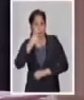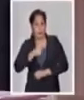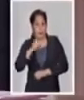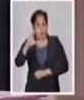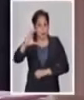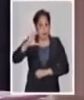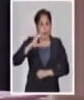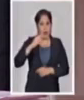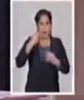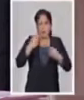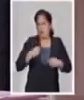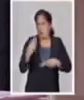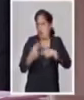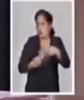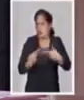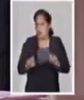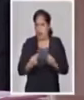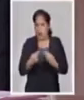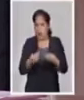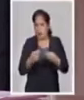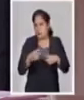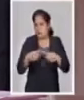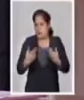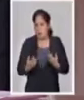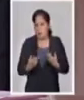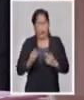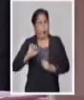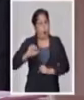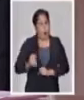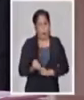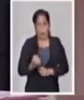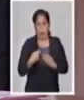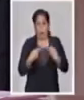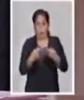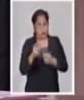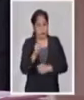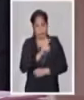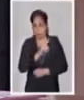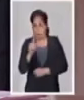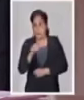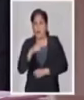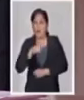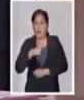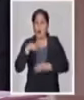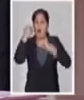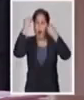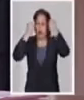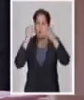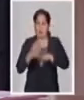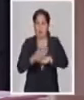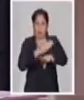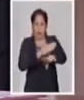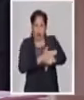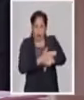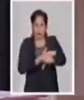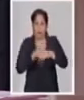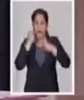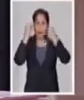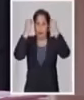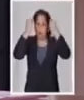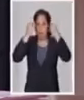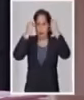salario deciden en qué hacen el gasto, o no estamos diciendo que usted tiene que gastarlo en eso. Nosotros lo que se hizo es un análisis coherente,